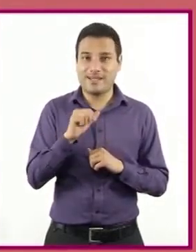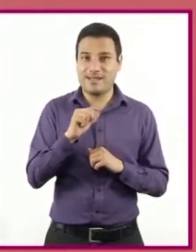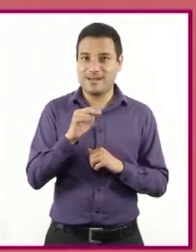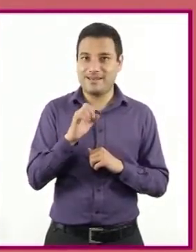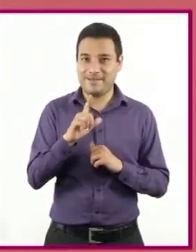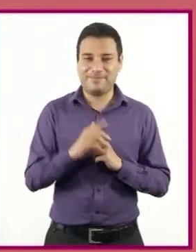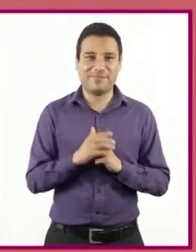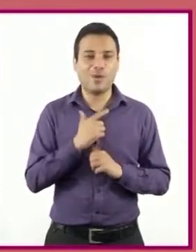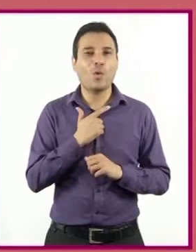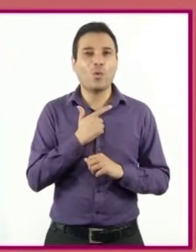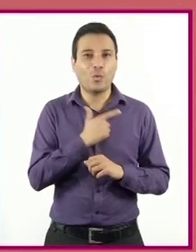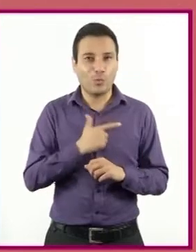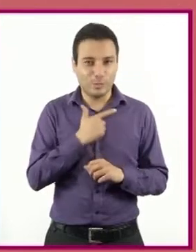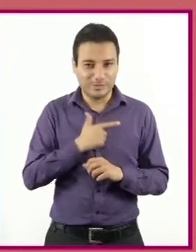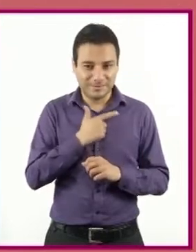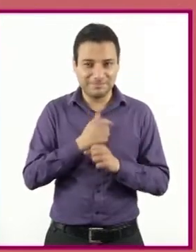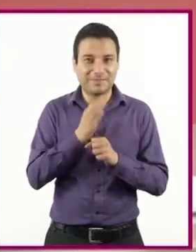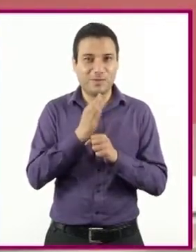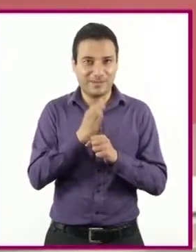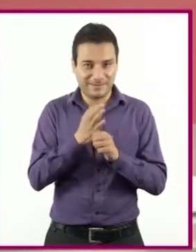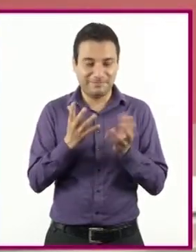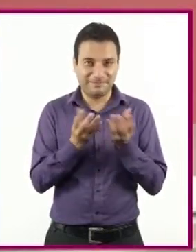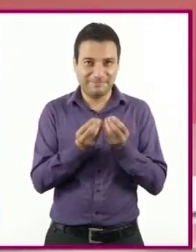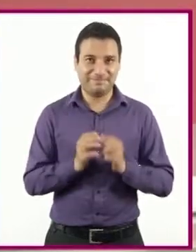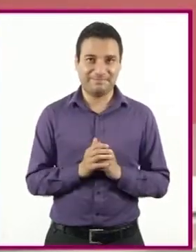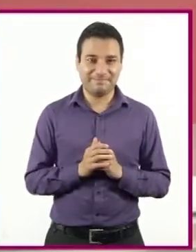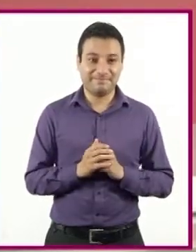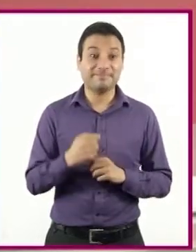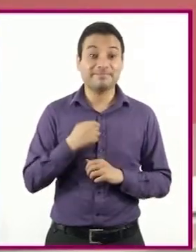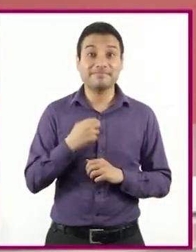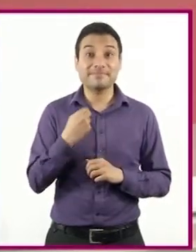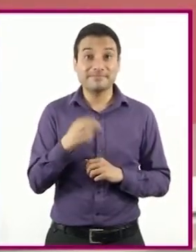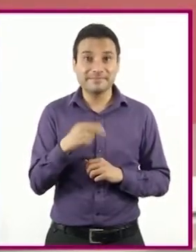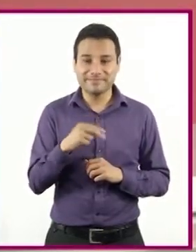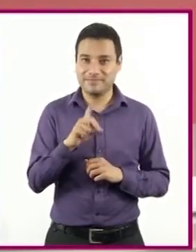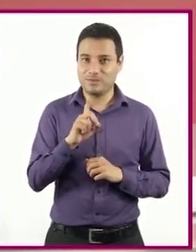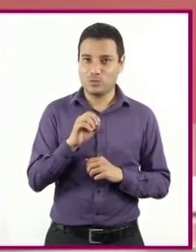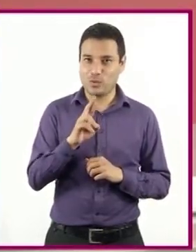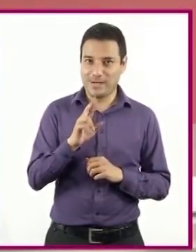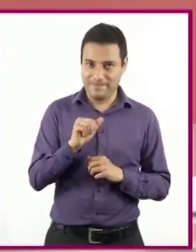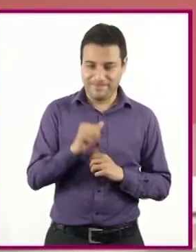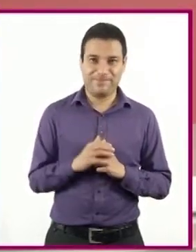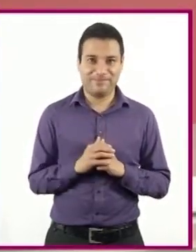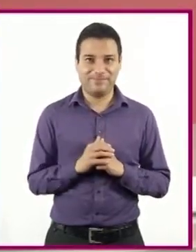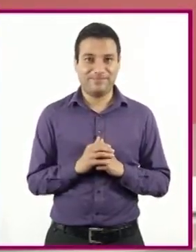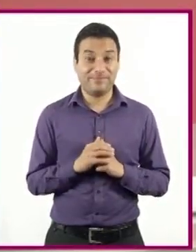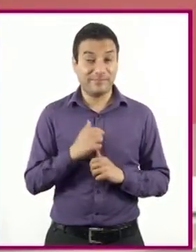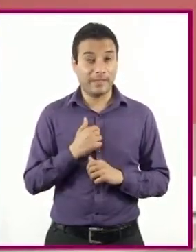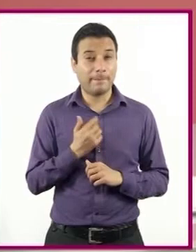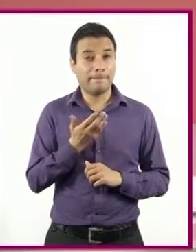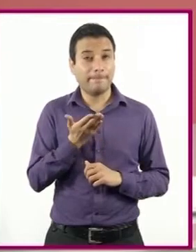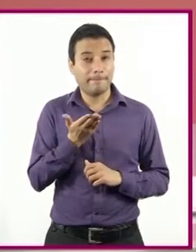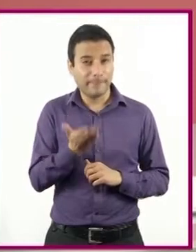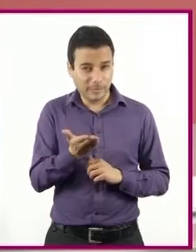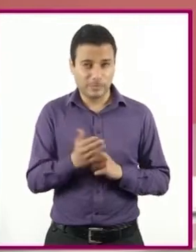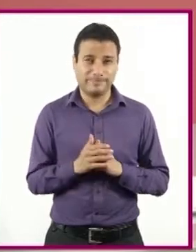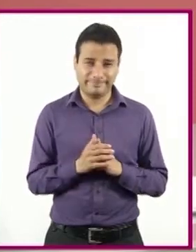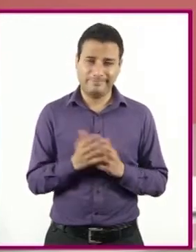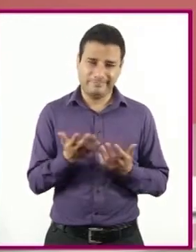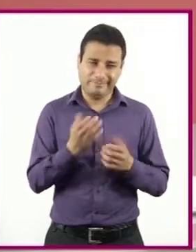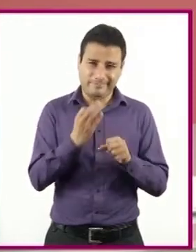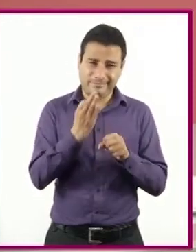Martínez y es un placer estar nuevamente con ustedes. Mi nombre es Doraluz Martínez López. Les pedimos que debido a la situación